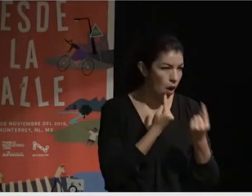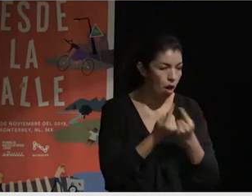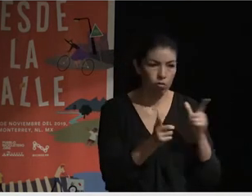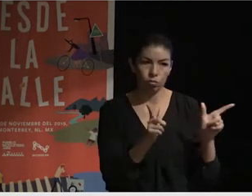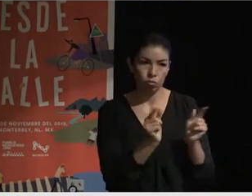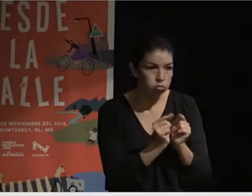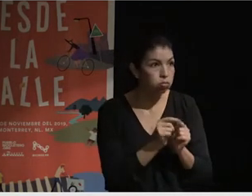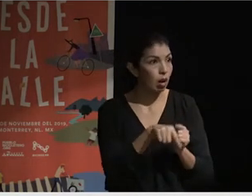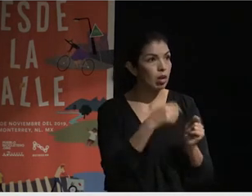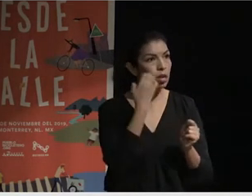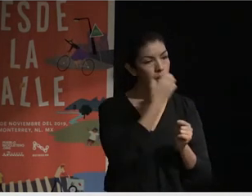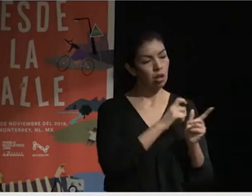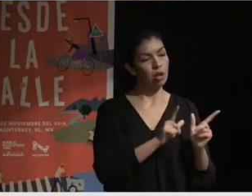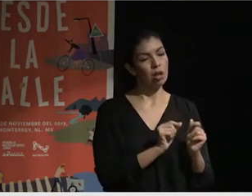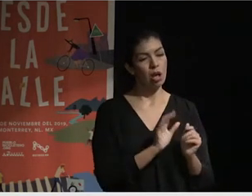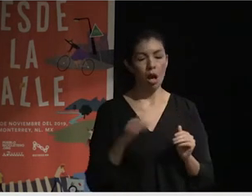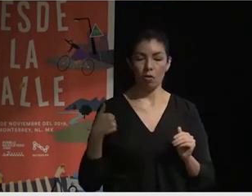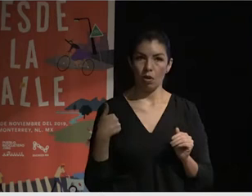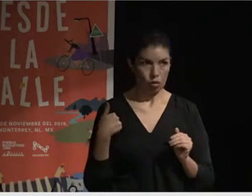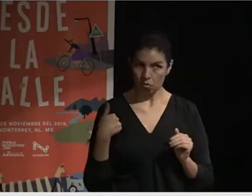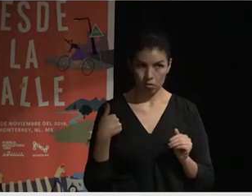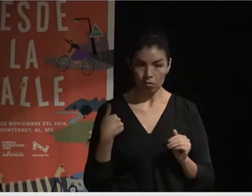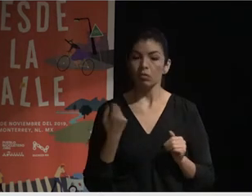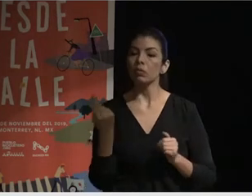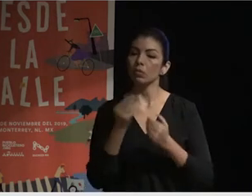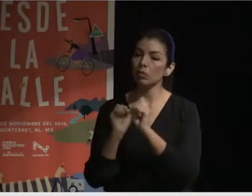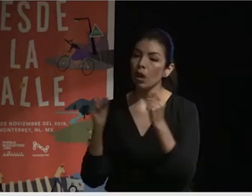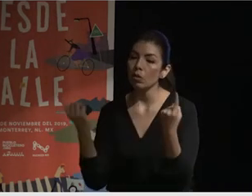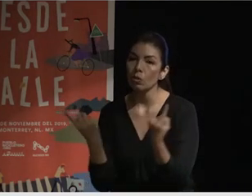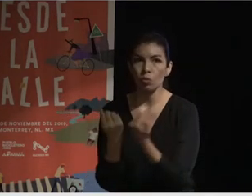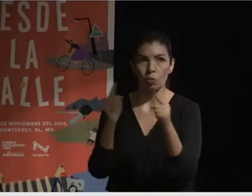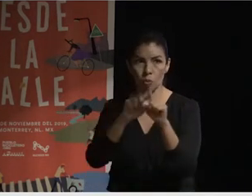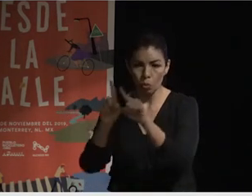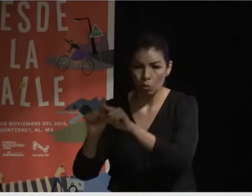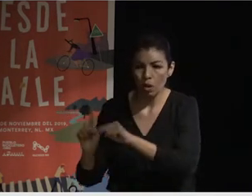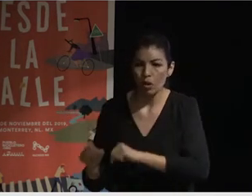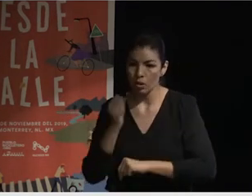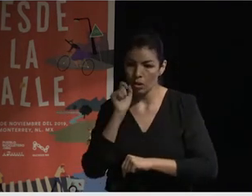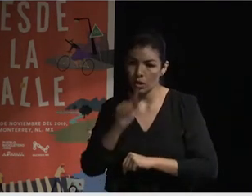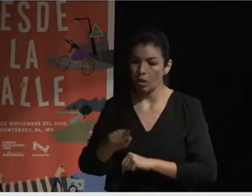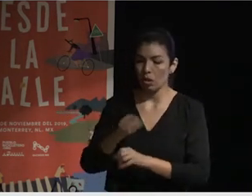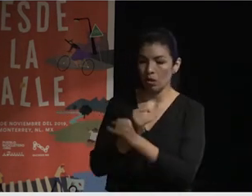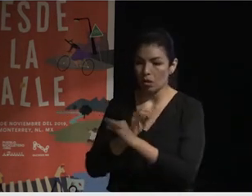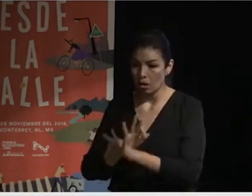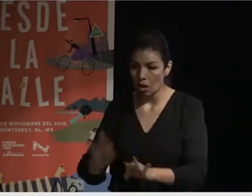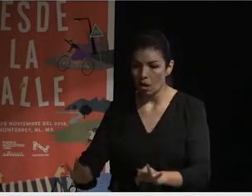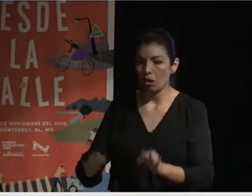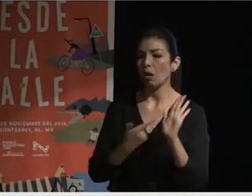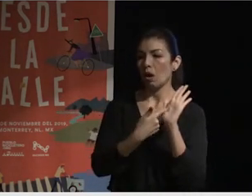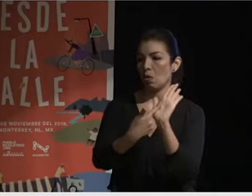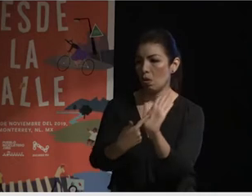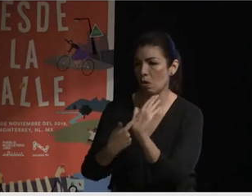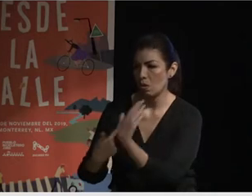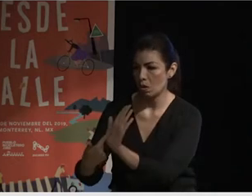Hoy acaban de hacer aquí la pregunta si habíamos escuchado el tema de la gentrificación. Es un tema no nuevo, pero pareciera que es un